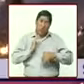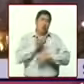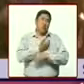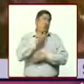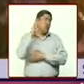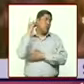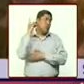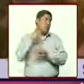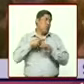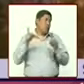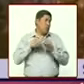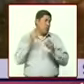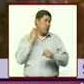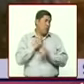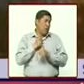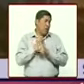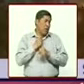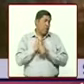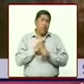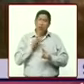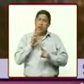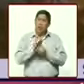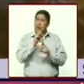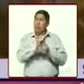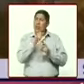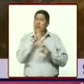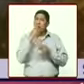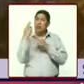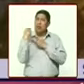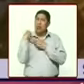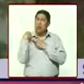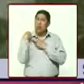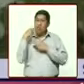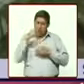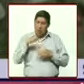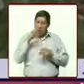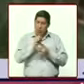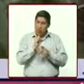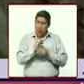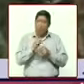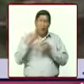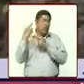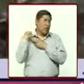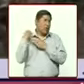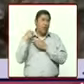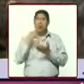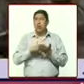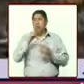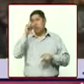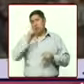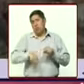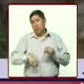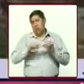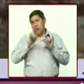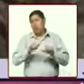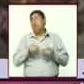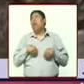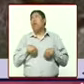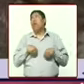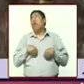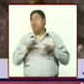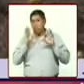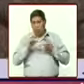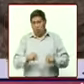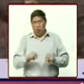país, pero la tarea pendiente es identificar a los responsables. Tenemos que identificar a los responsables. Esto no puede quedar en la impunidad,